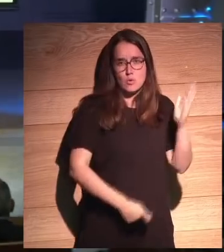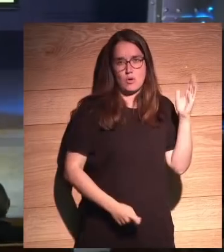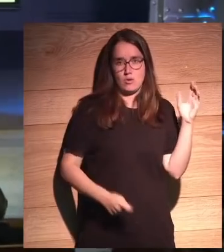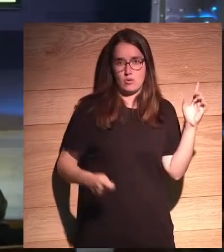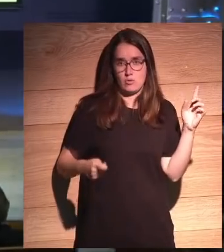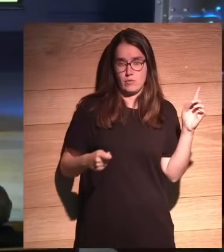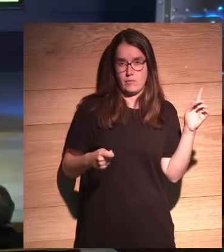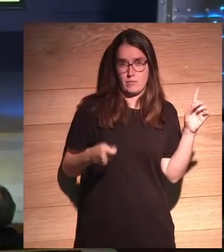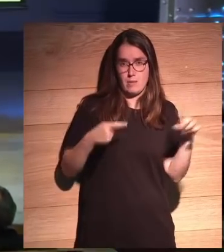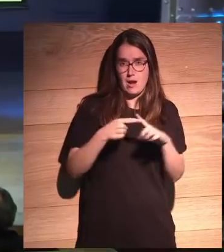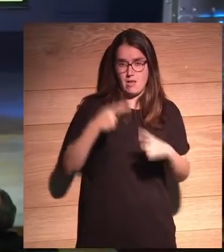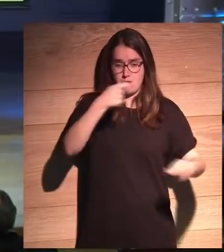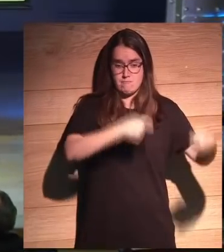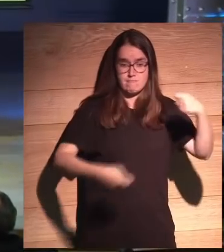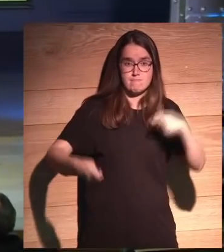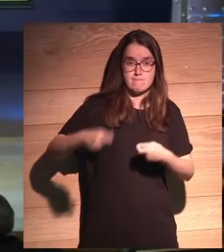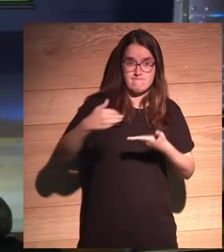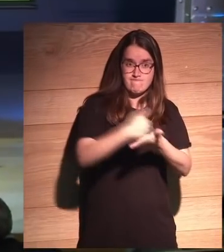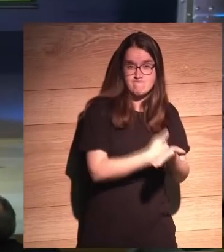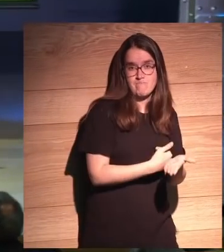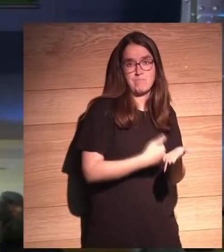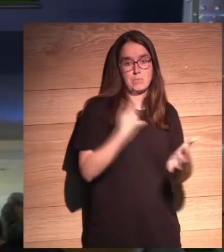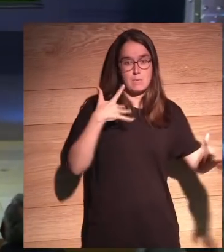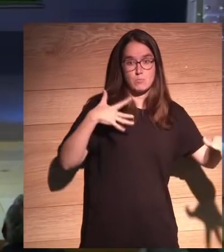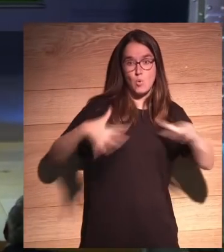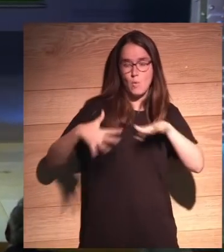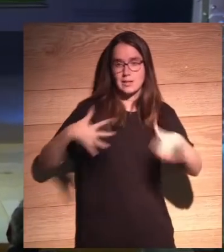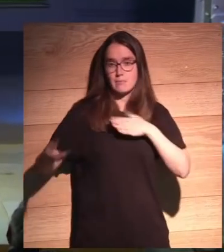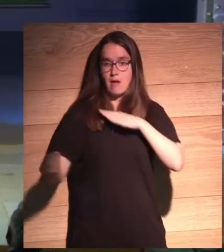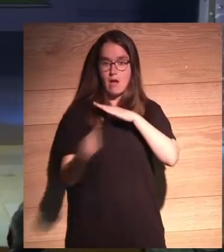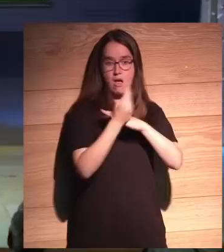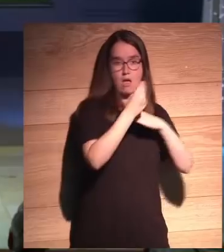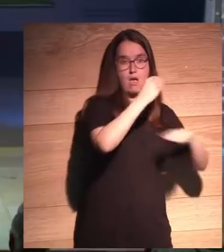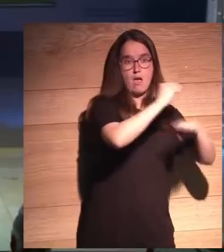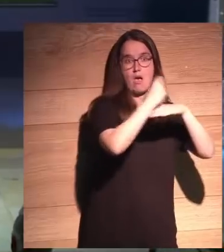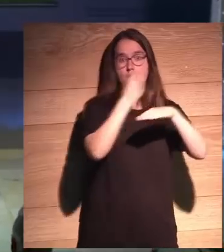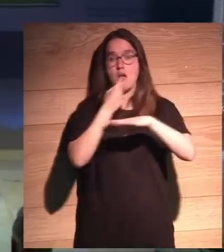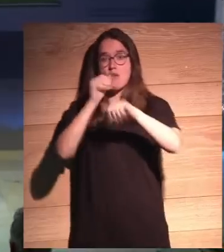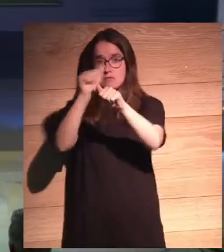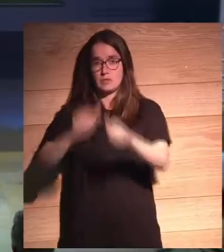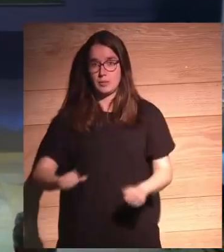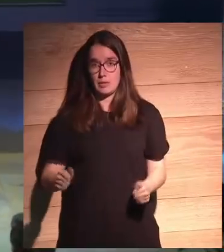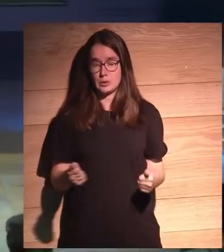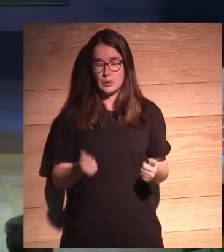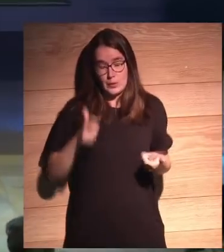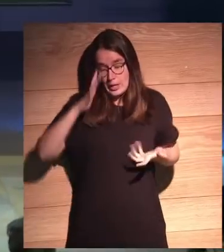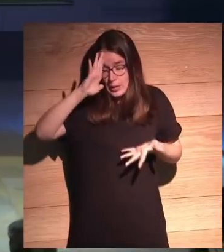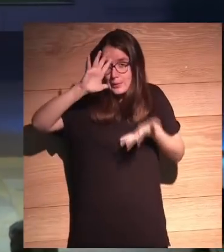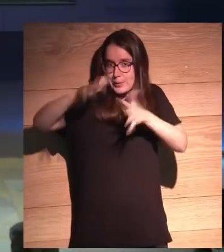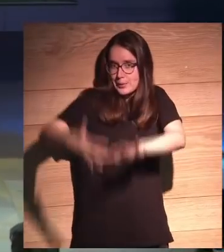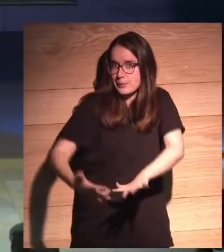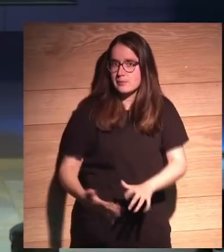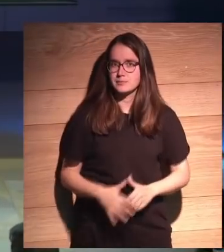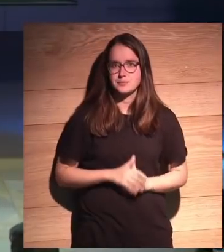esa empresa de moverse, de conseguir financiación por aquí, por allá, una auténtica locura.